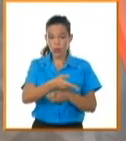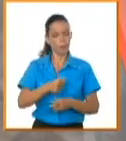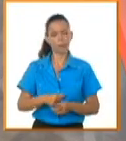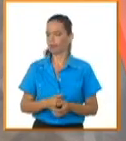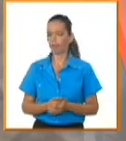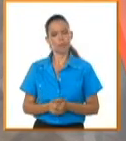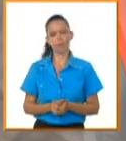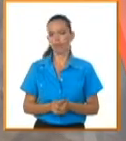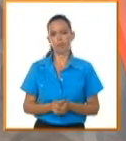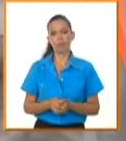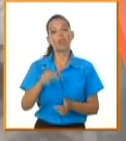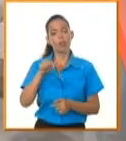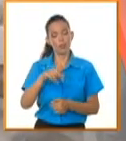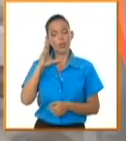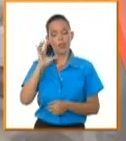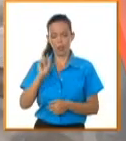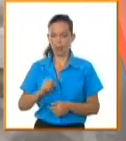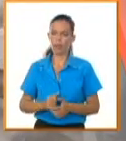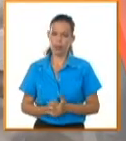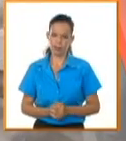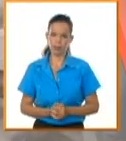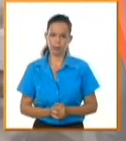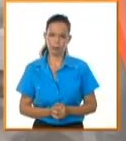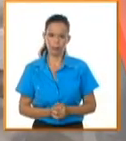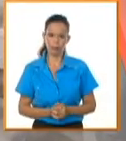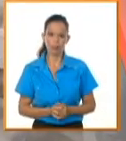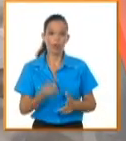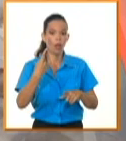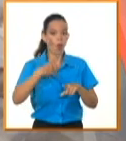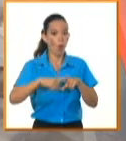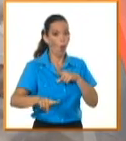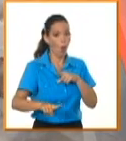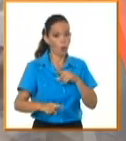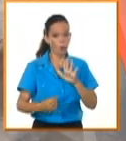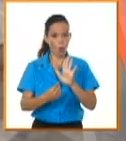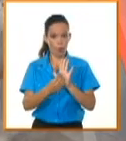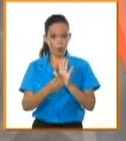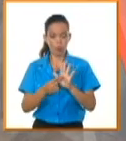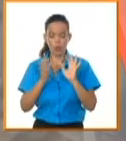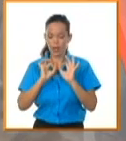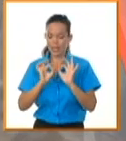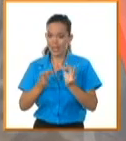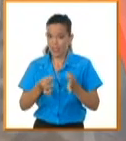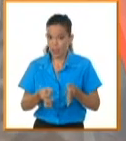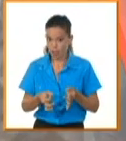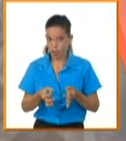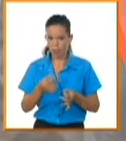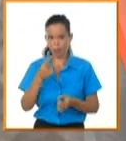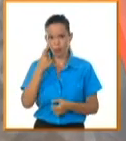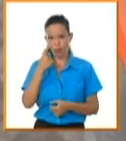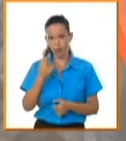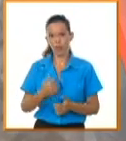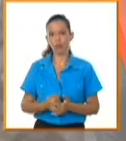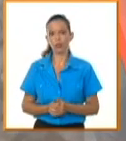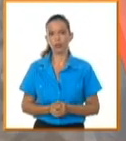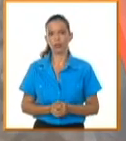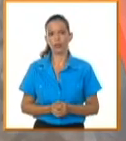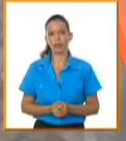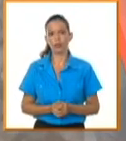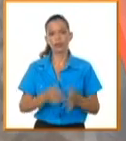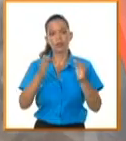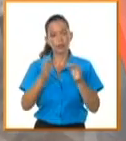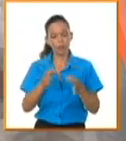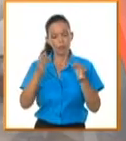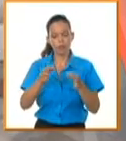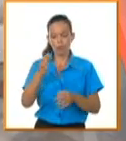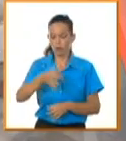hay que tenerlo claro ahora otra observación que siempre hemos estado revisando y que no no han estado planteando